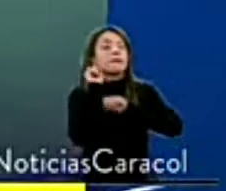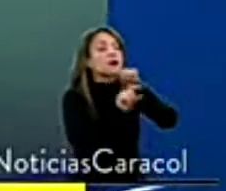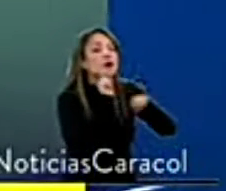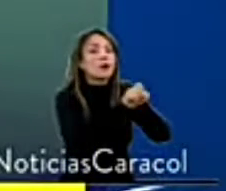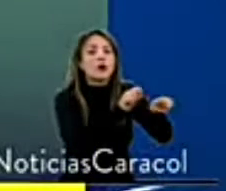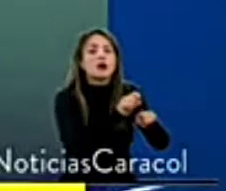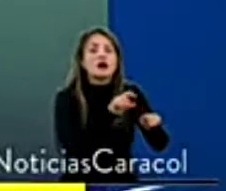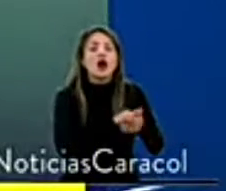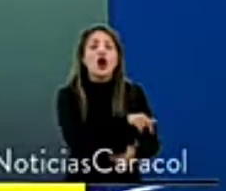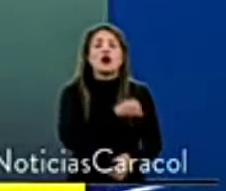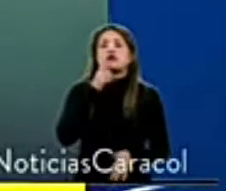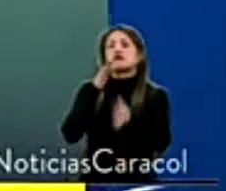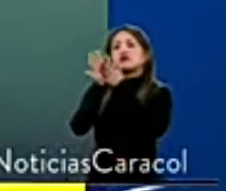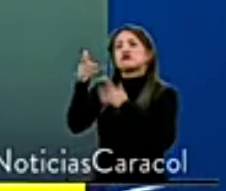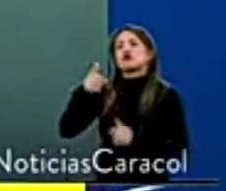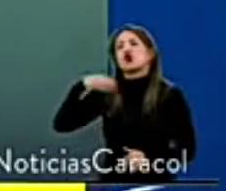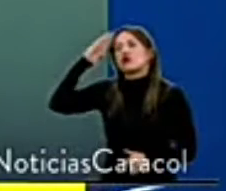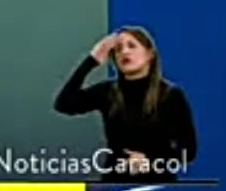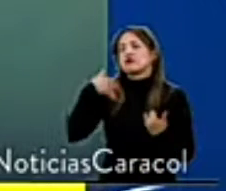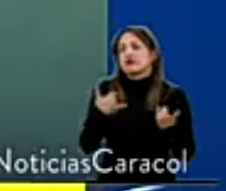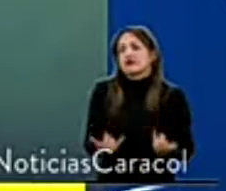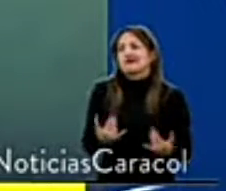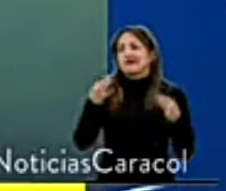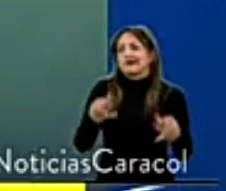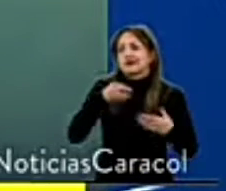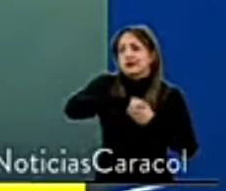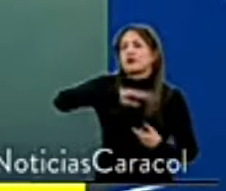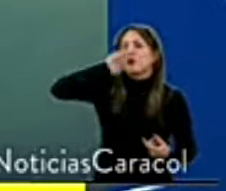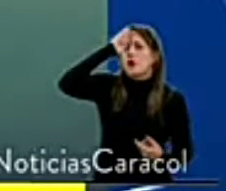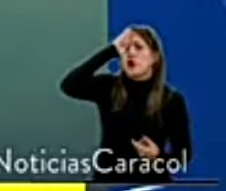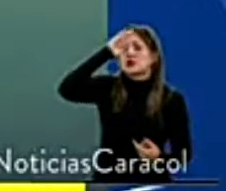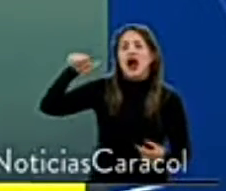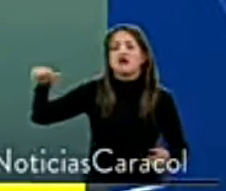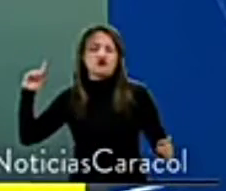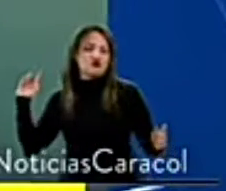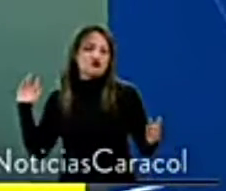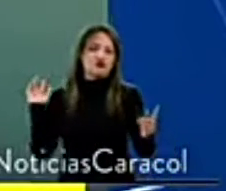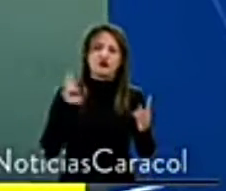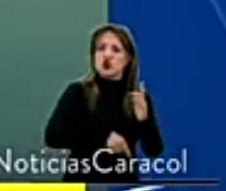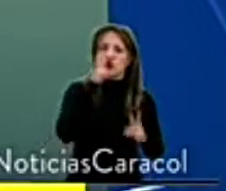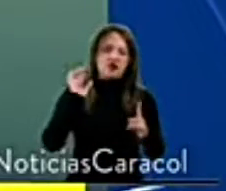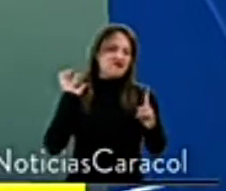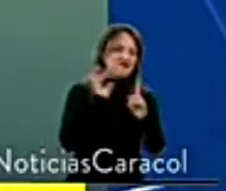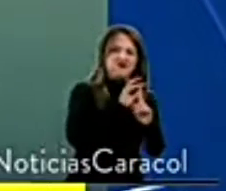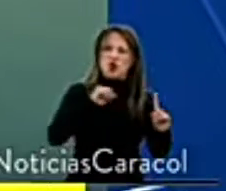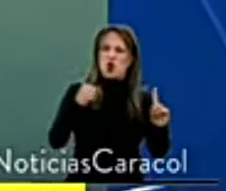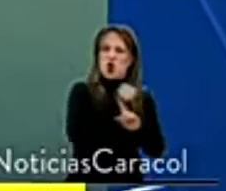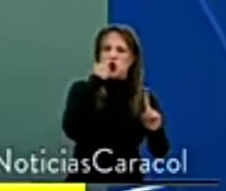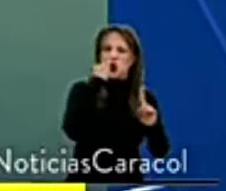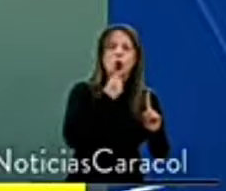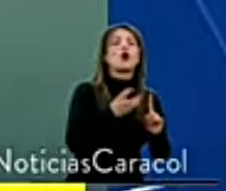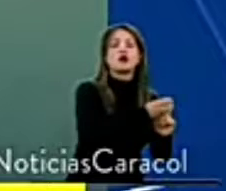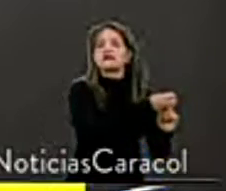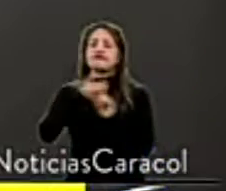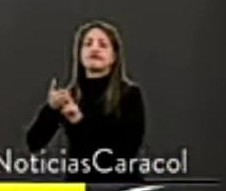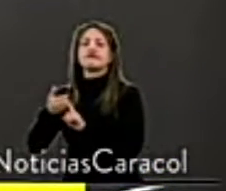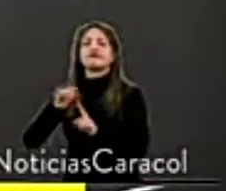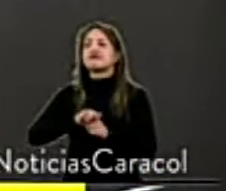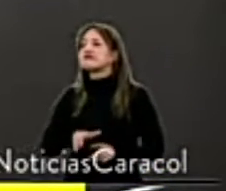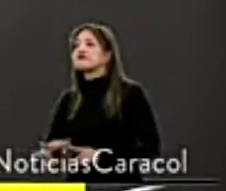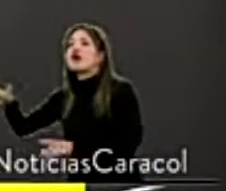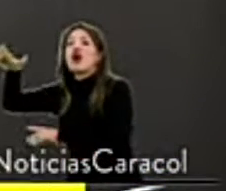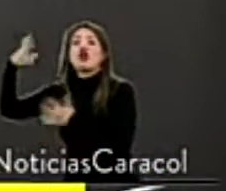identificó como patrullero activo de la Policía Nacional, es abordado violentamente y es conducido a un lugar